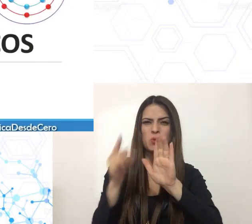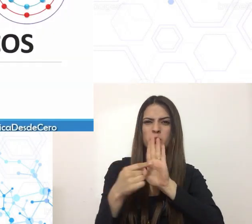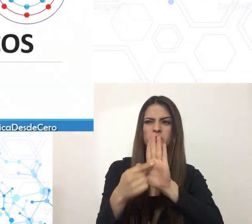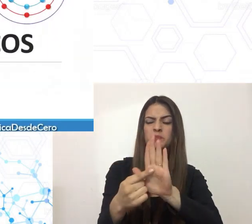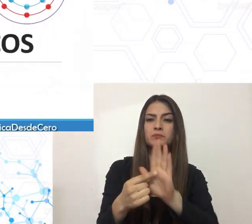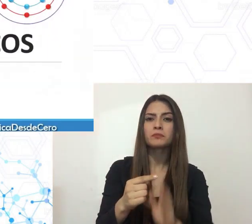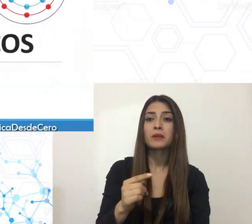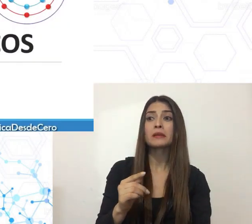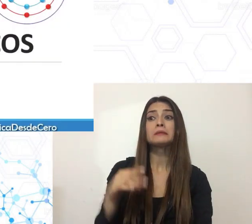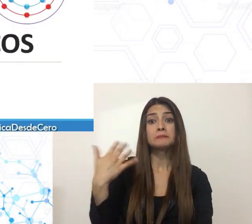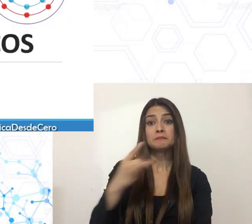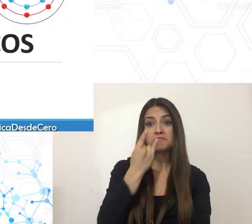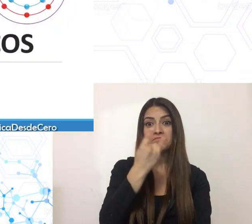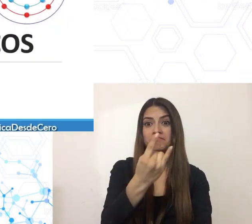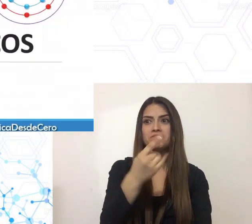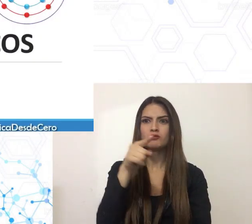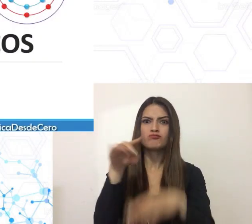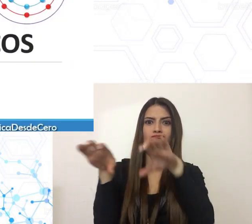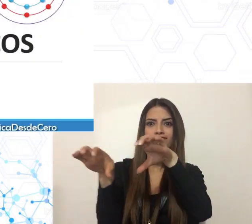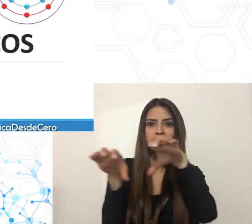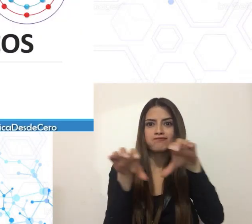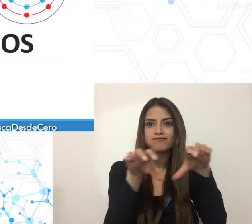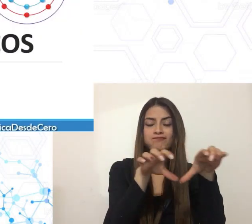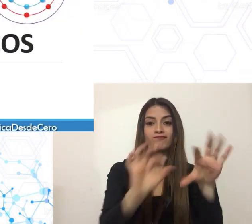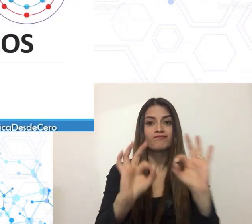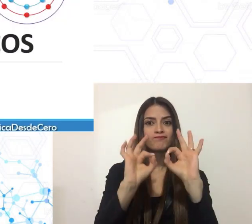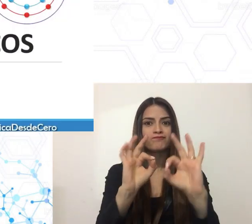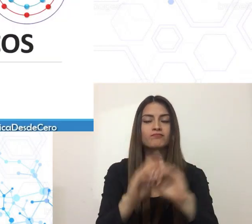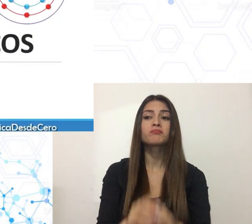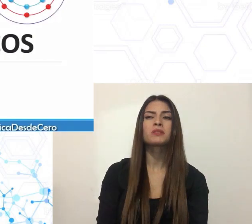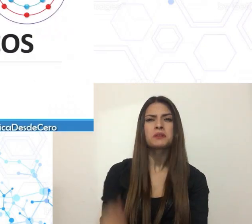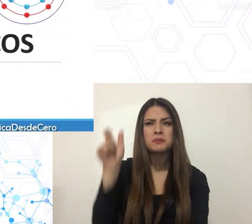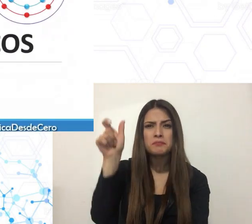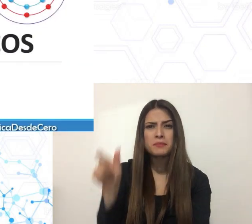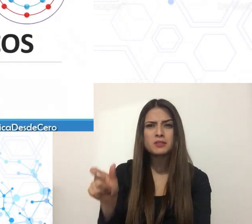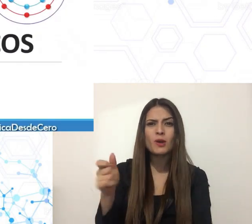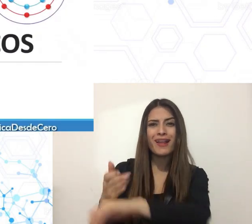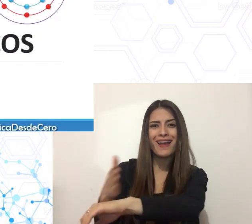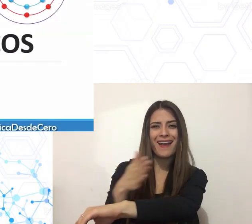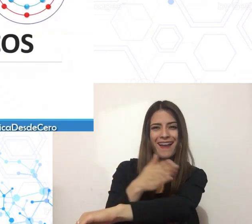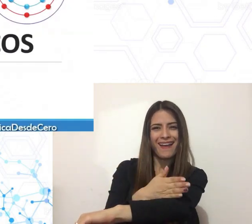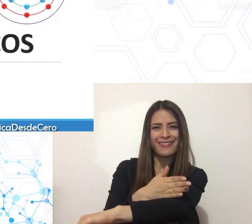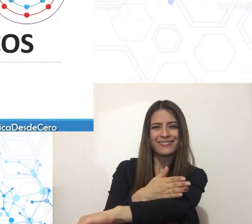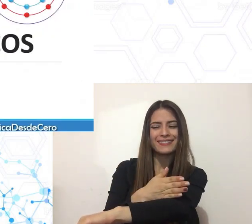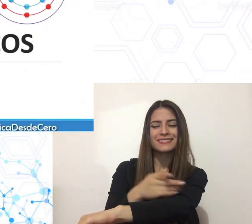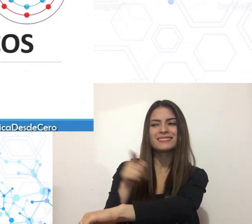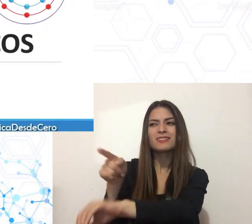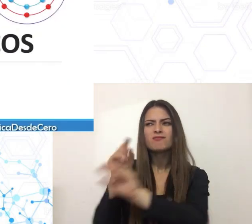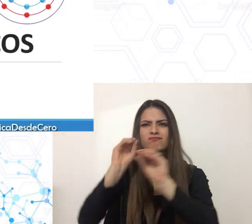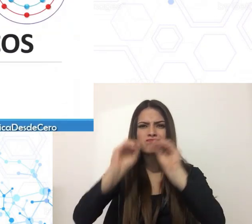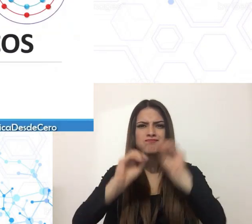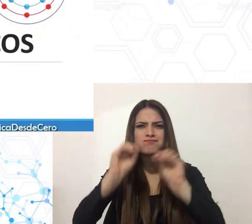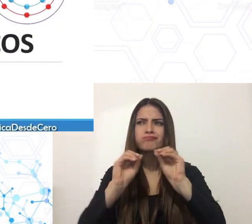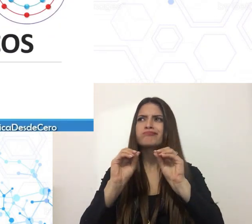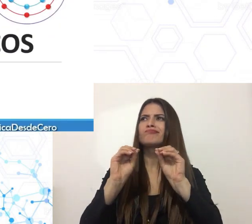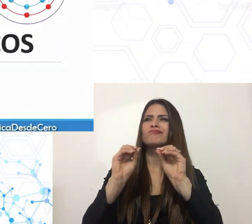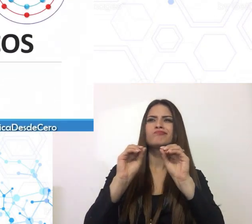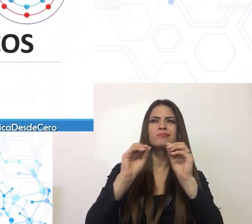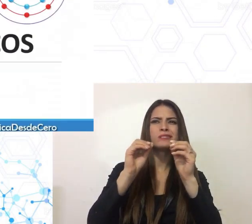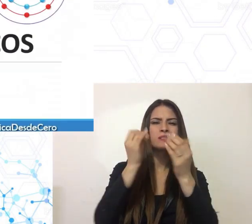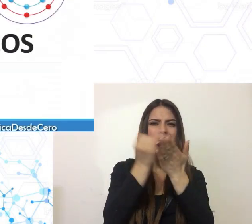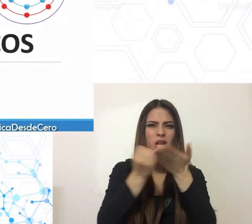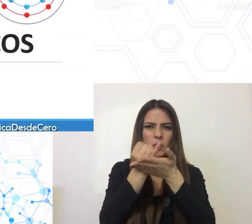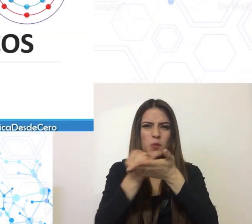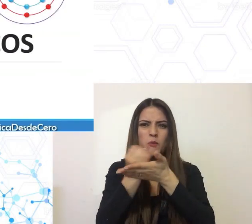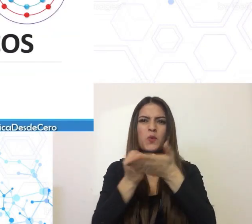El video que vamos a trabajar es un video sumamente interesante de un compañero maestro,